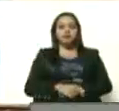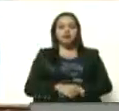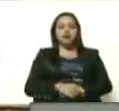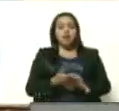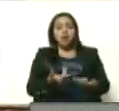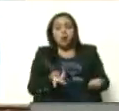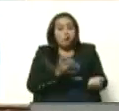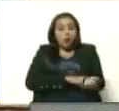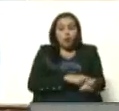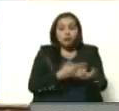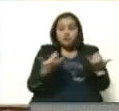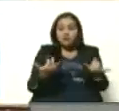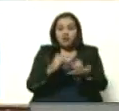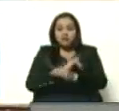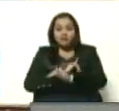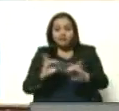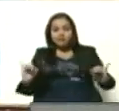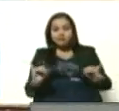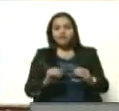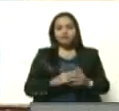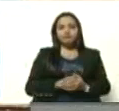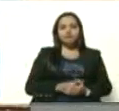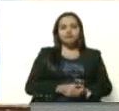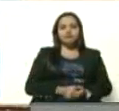pasó. Y